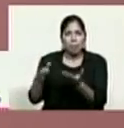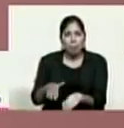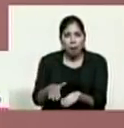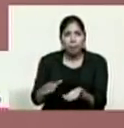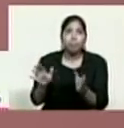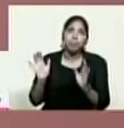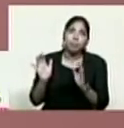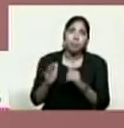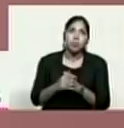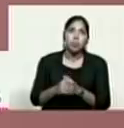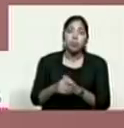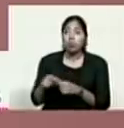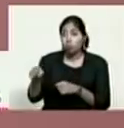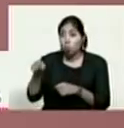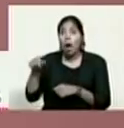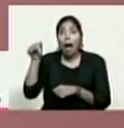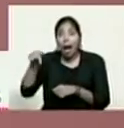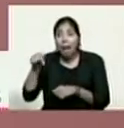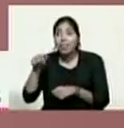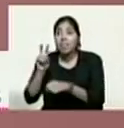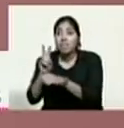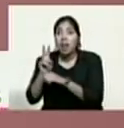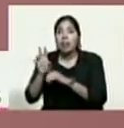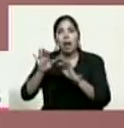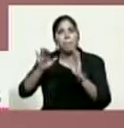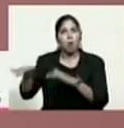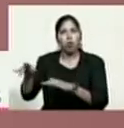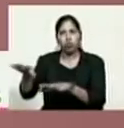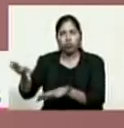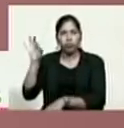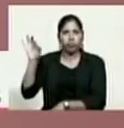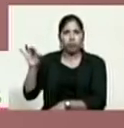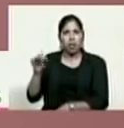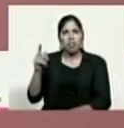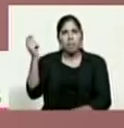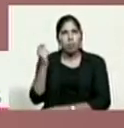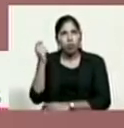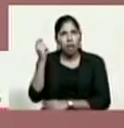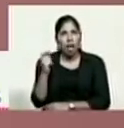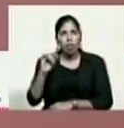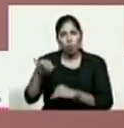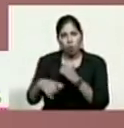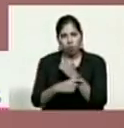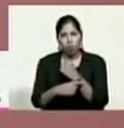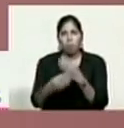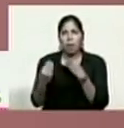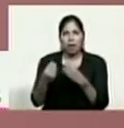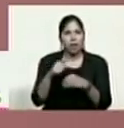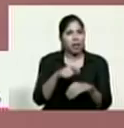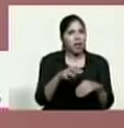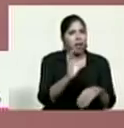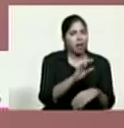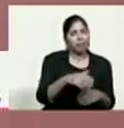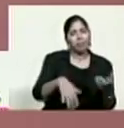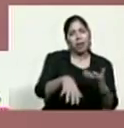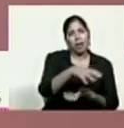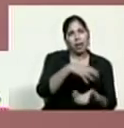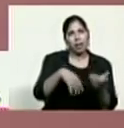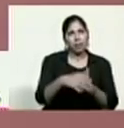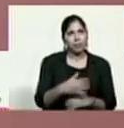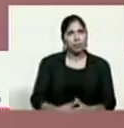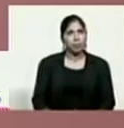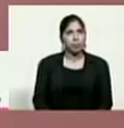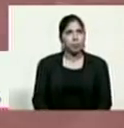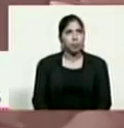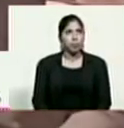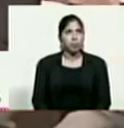¿Para qué? Para que Caracas quedara completamente a merced del ataque. Para que la Gran Caracas no